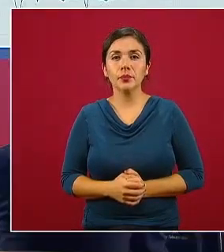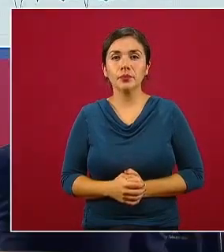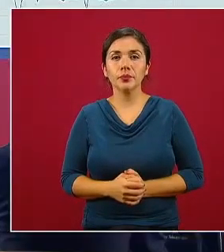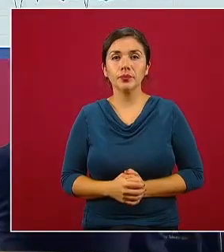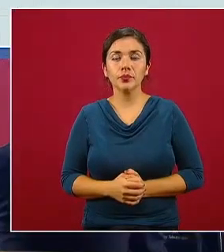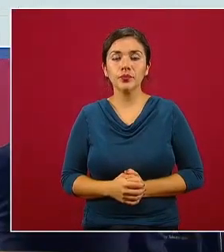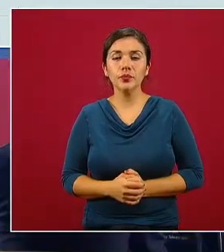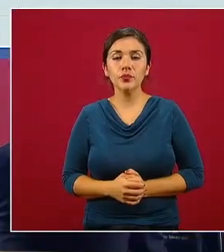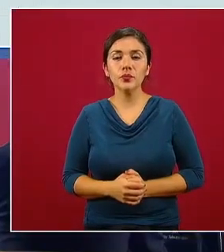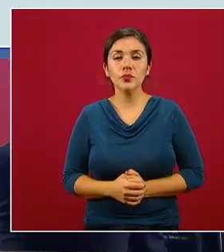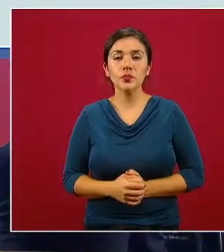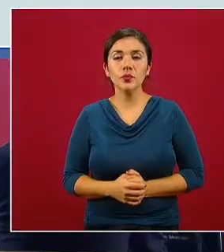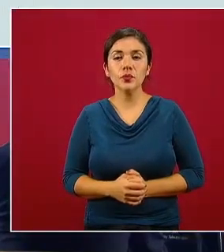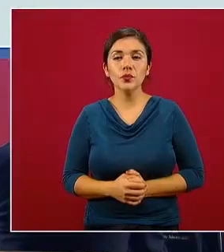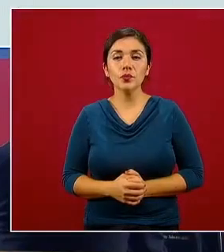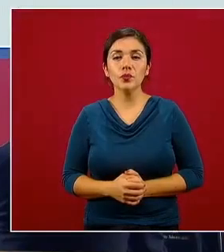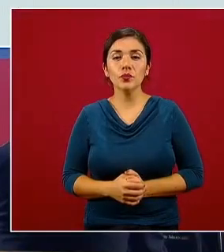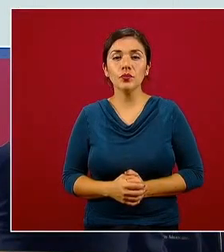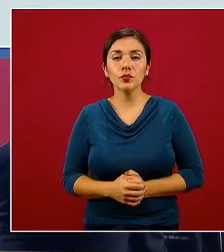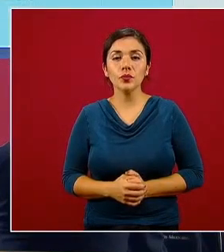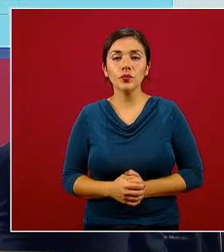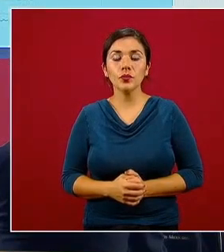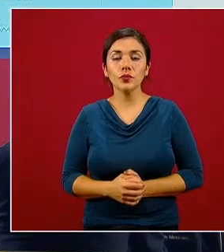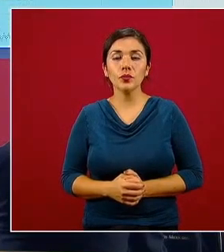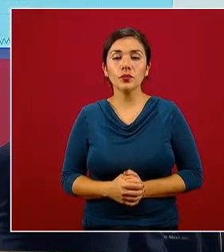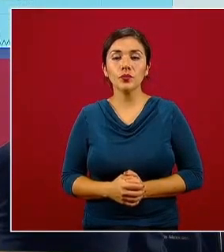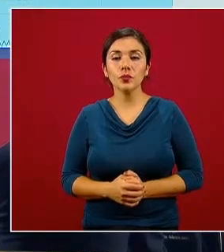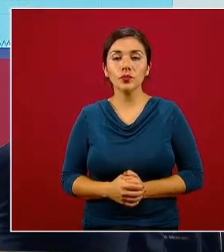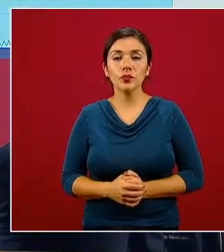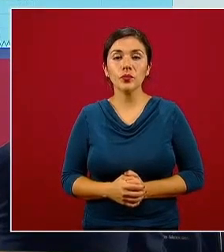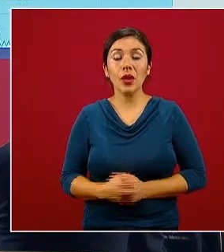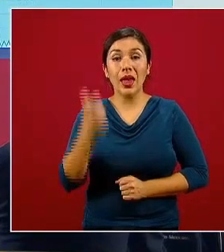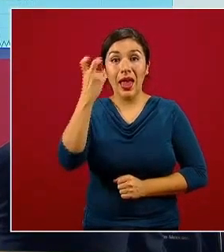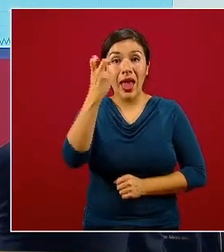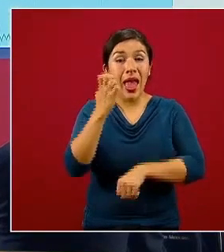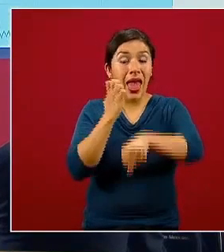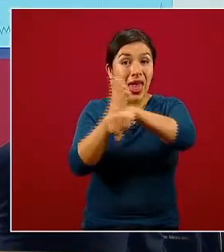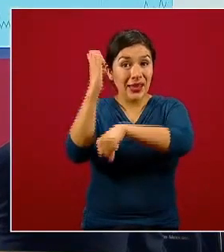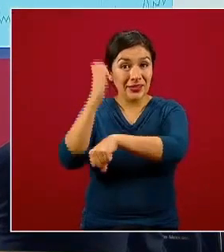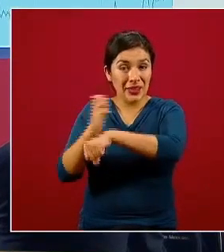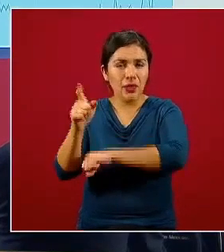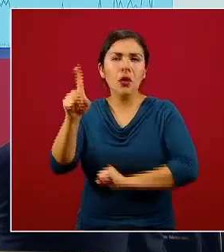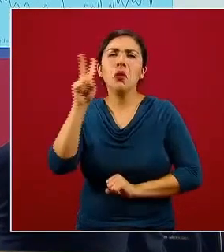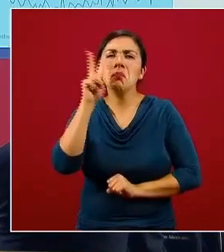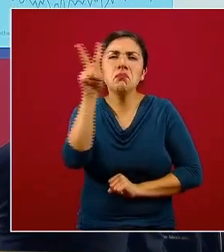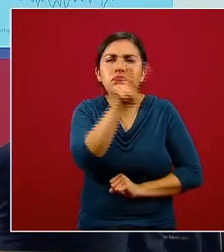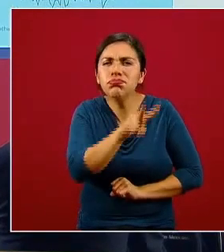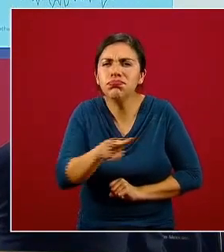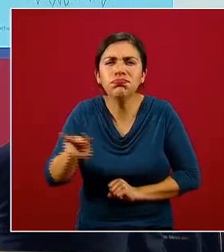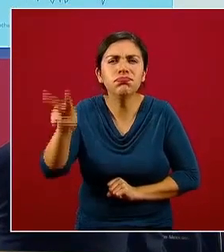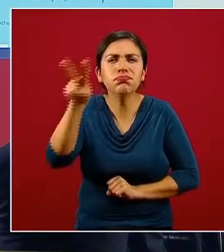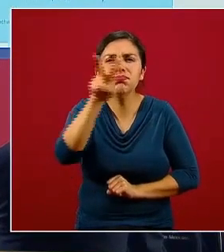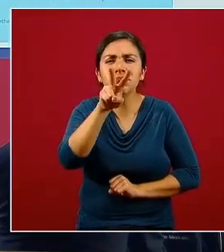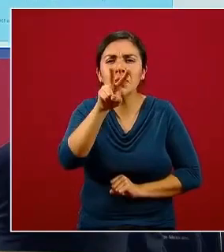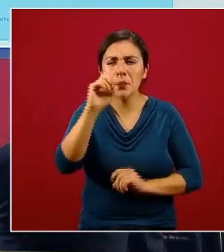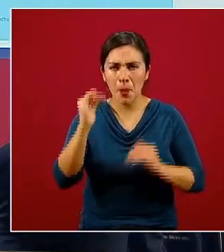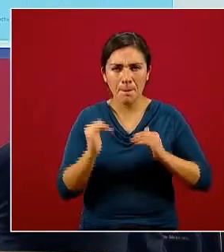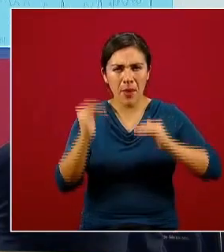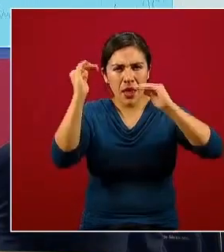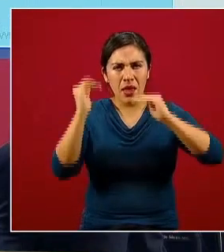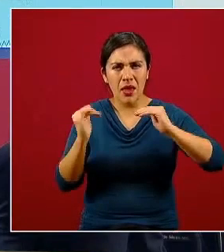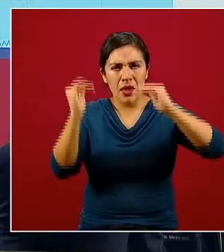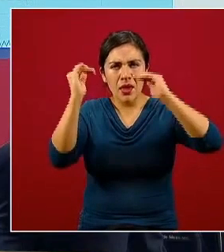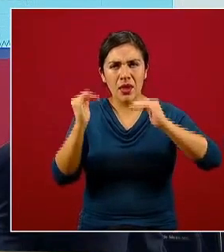ahí, muchas gracias. Vemos igual, tantito, sube un poquito, por